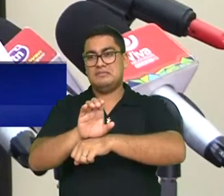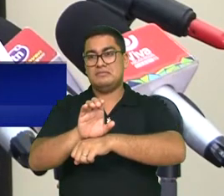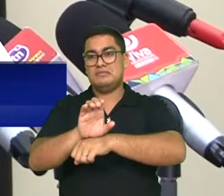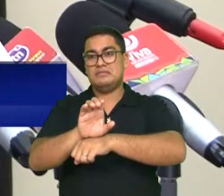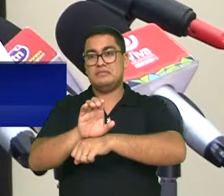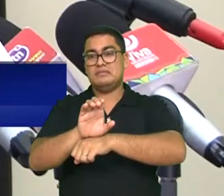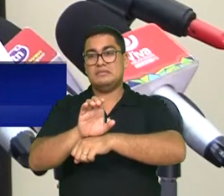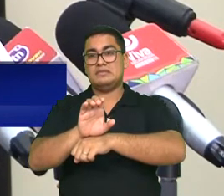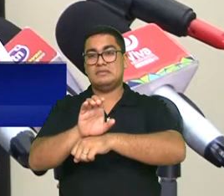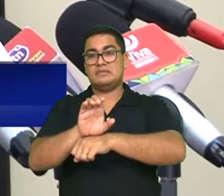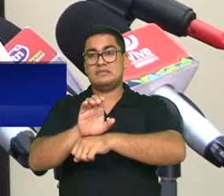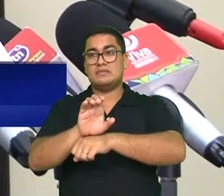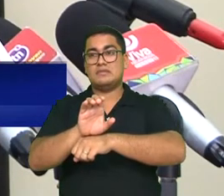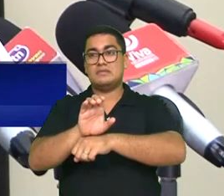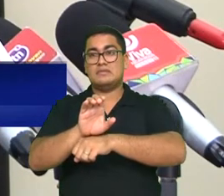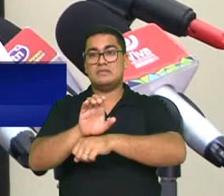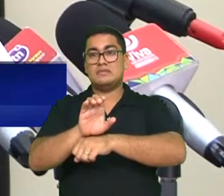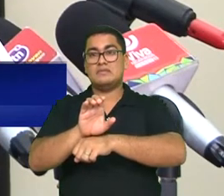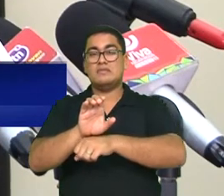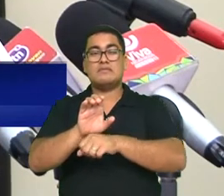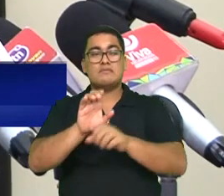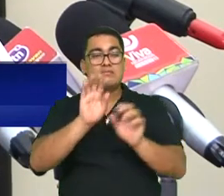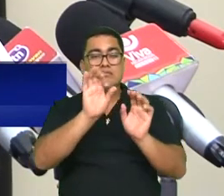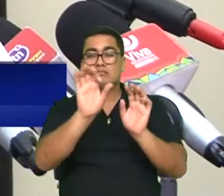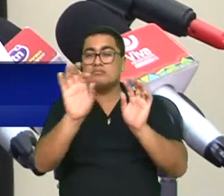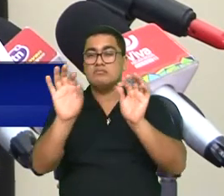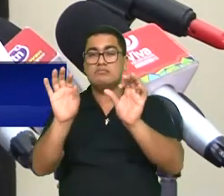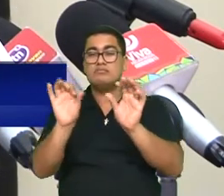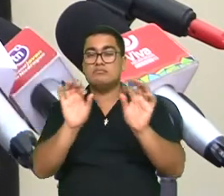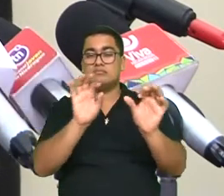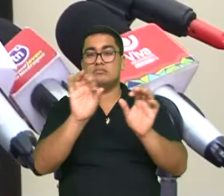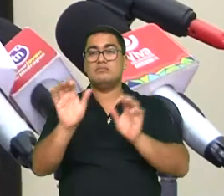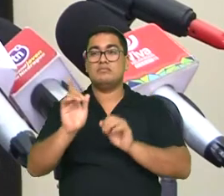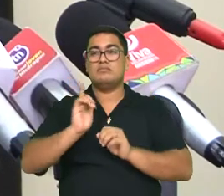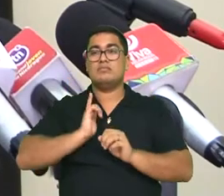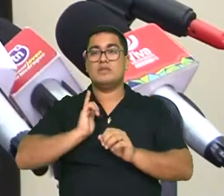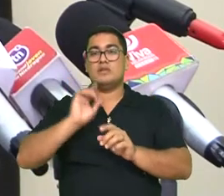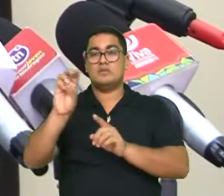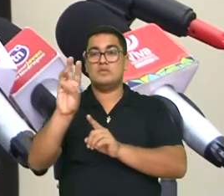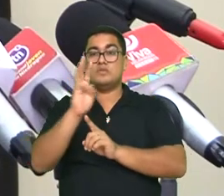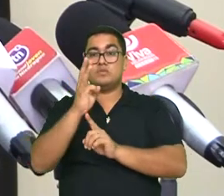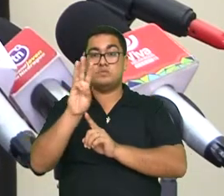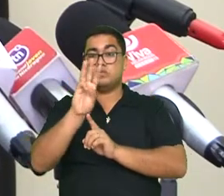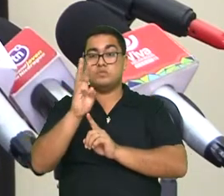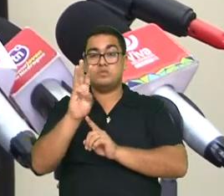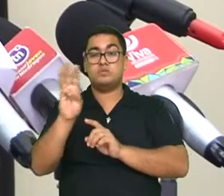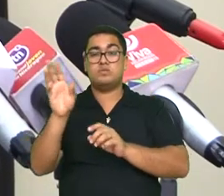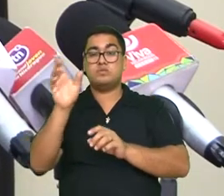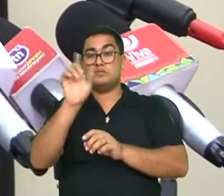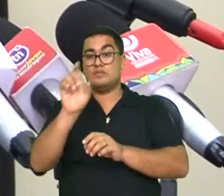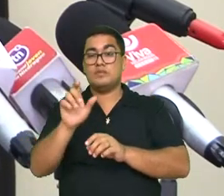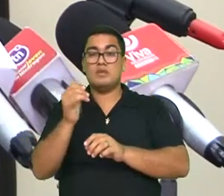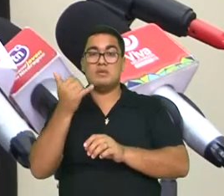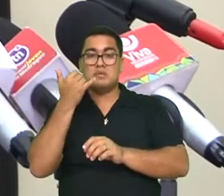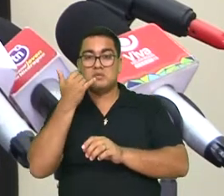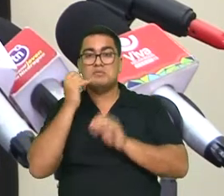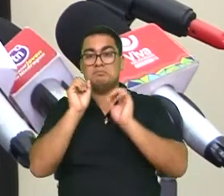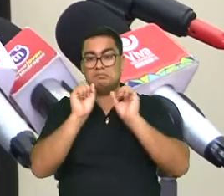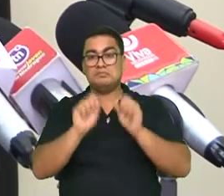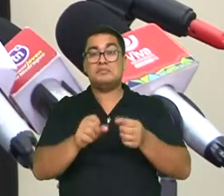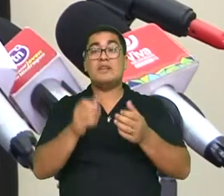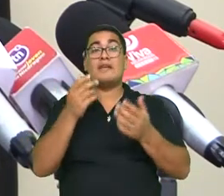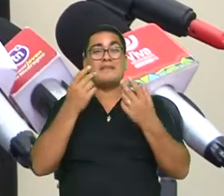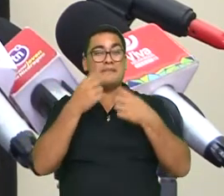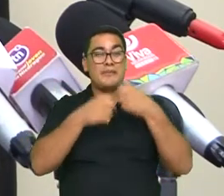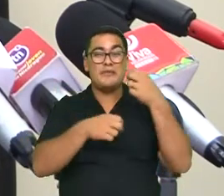son restablecimientos parciales. Esto entendiendo que aún tenemos afectaciones. Pero también